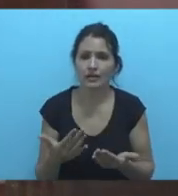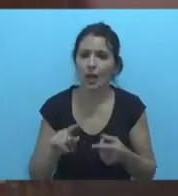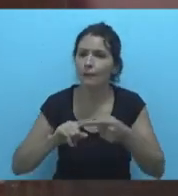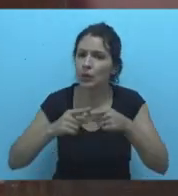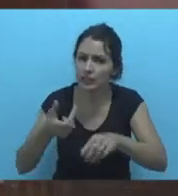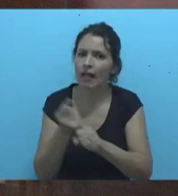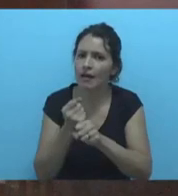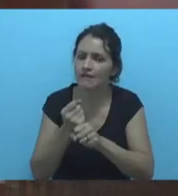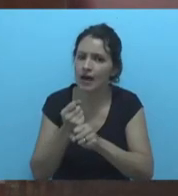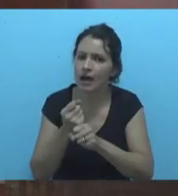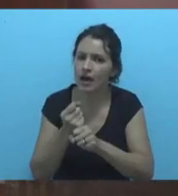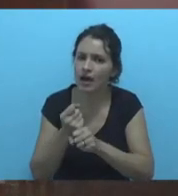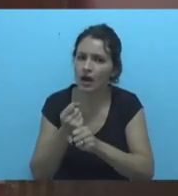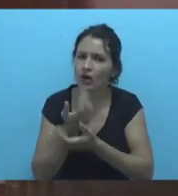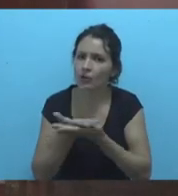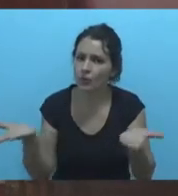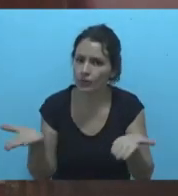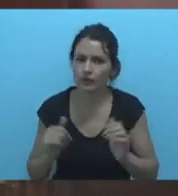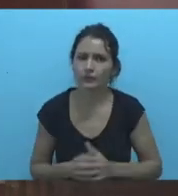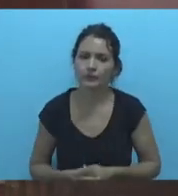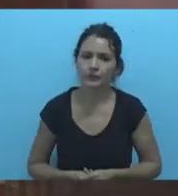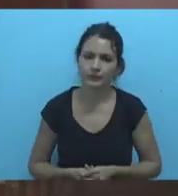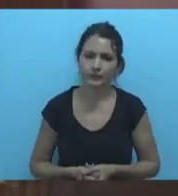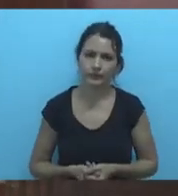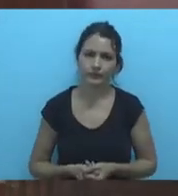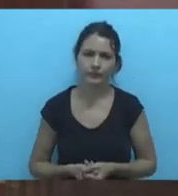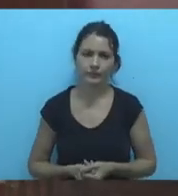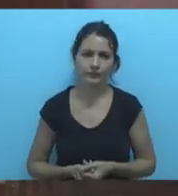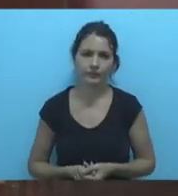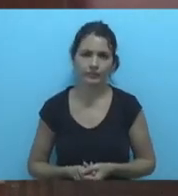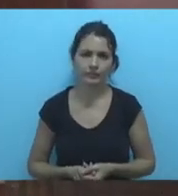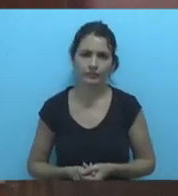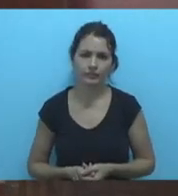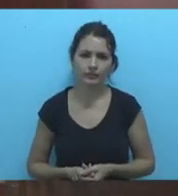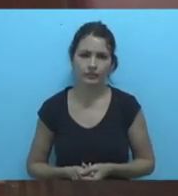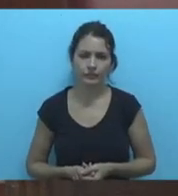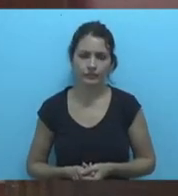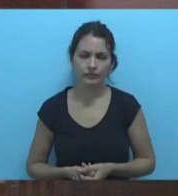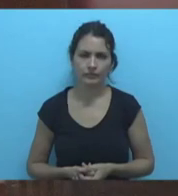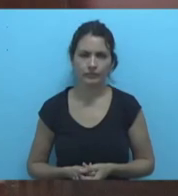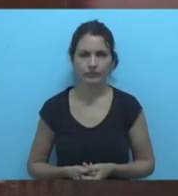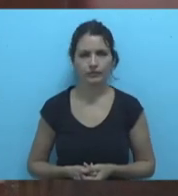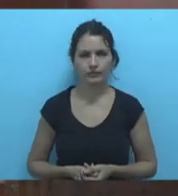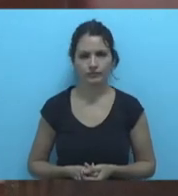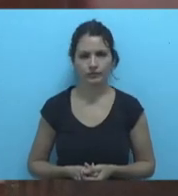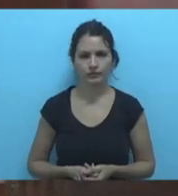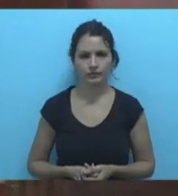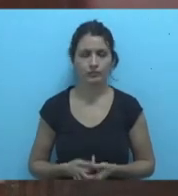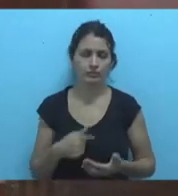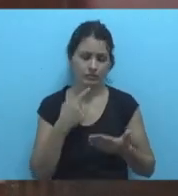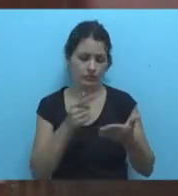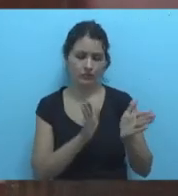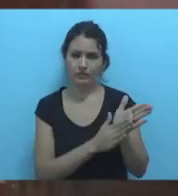política de obras que realizan los municipios y comunas. Pero además, le quiero dar un dato contundente,